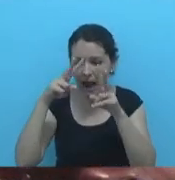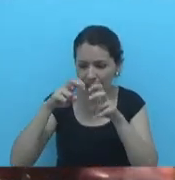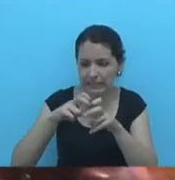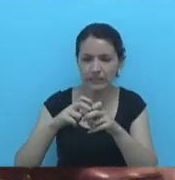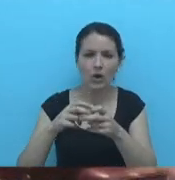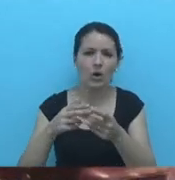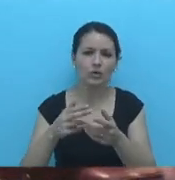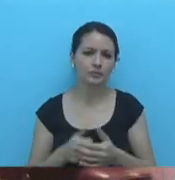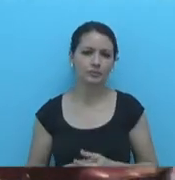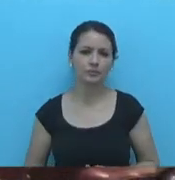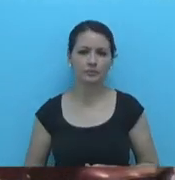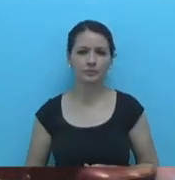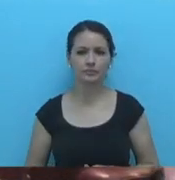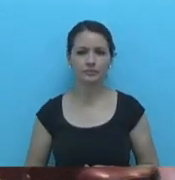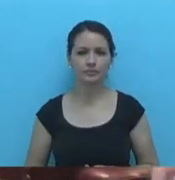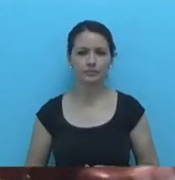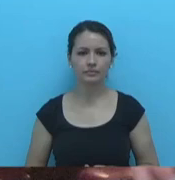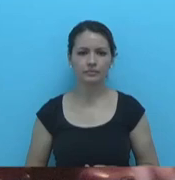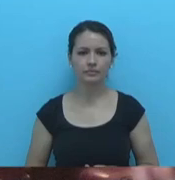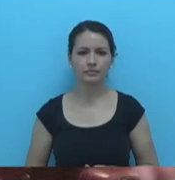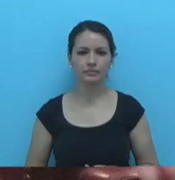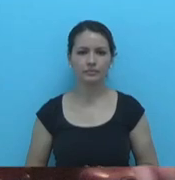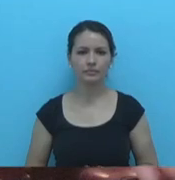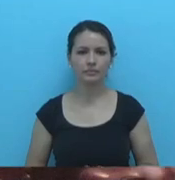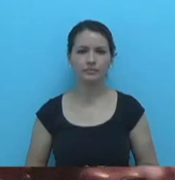se retractaron de que en realidad eran de animales.